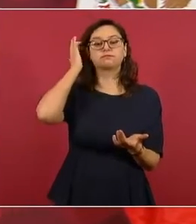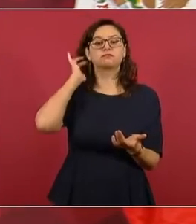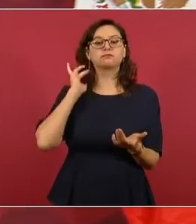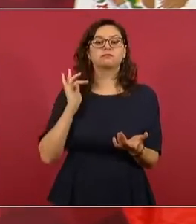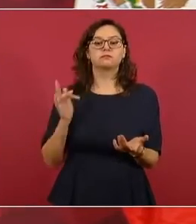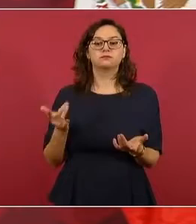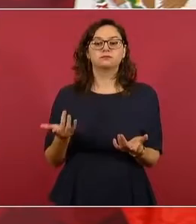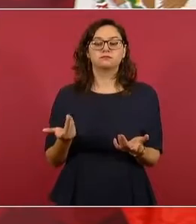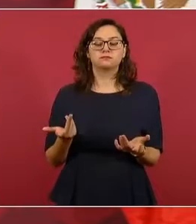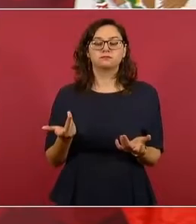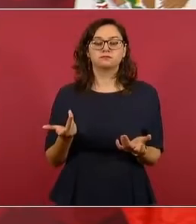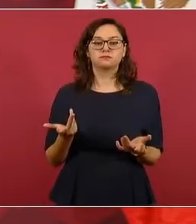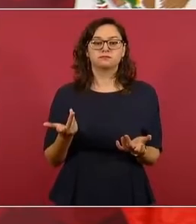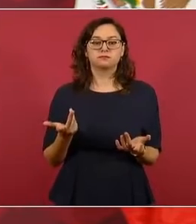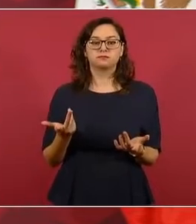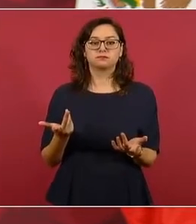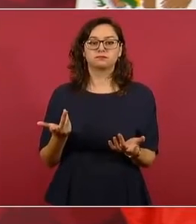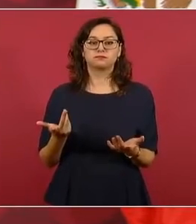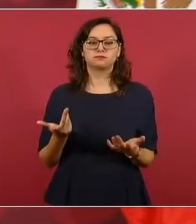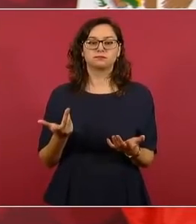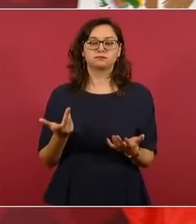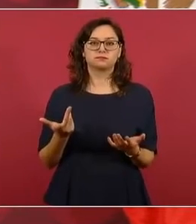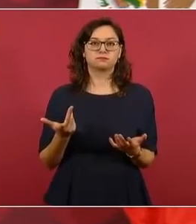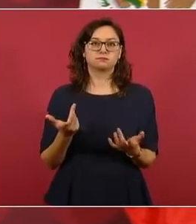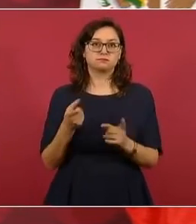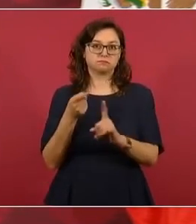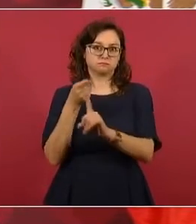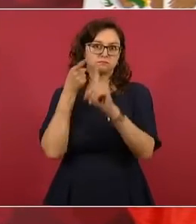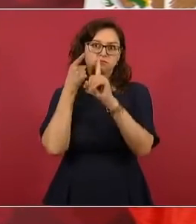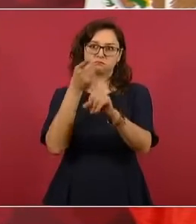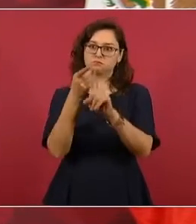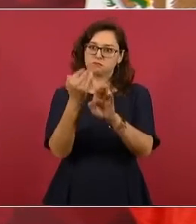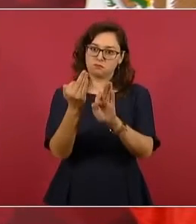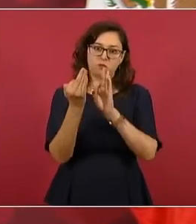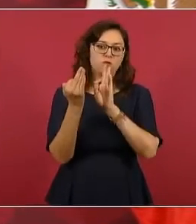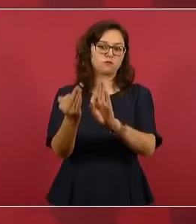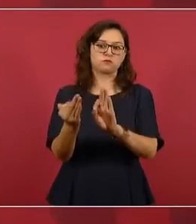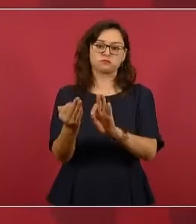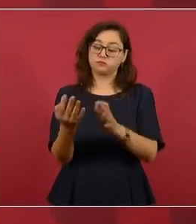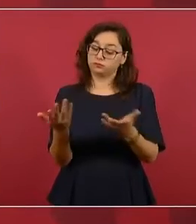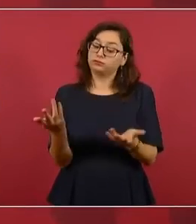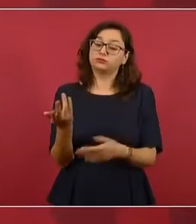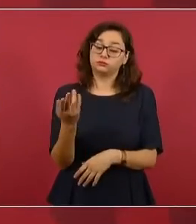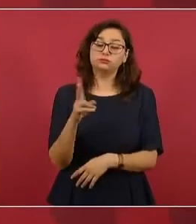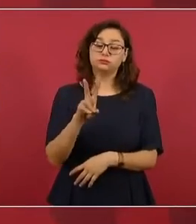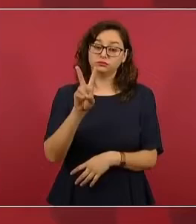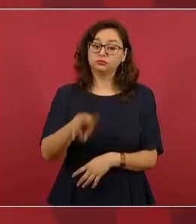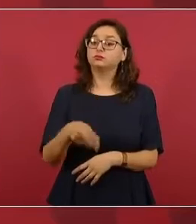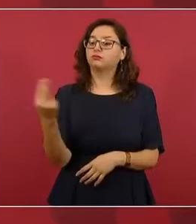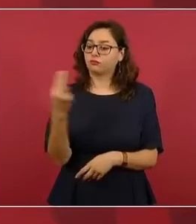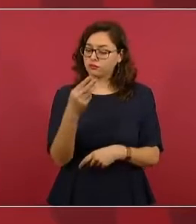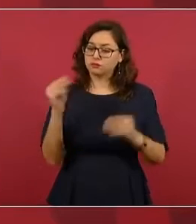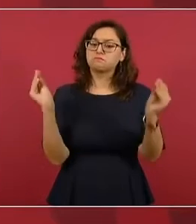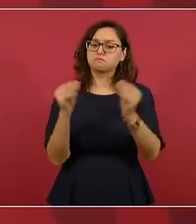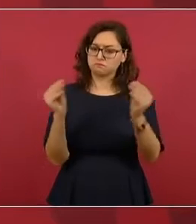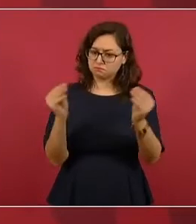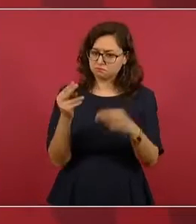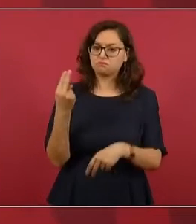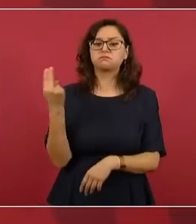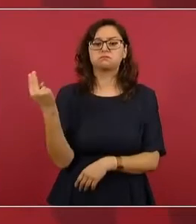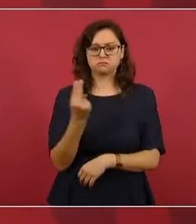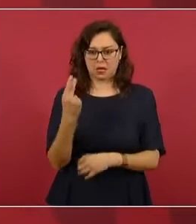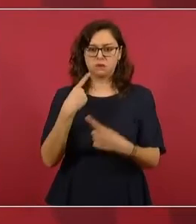evadir la discusión, el debate